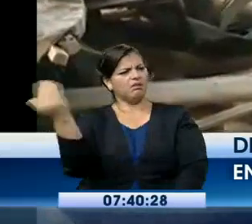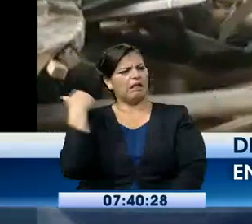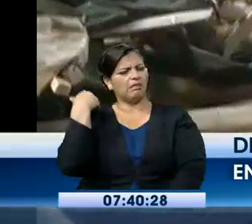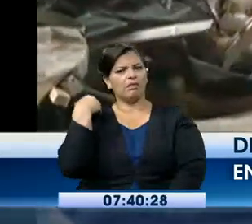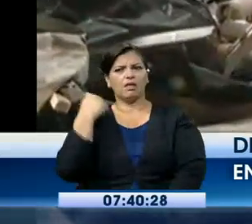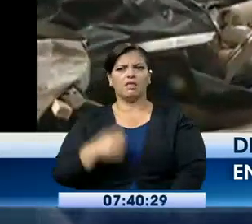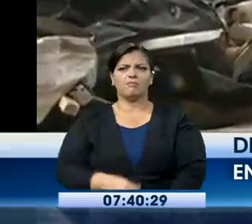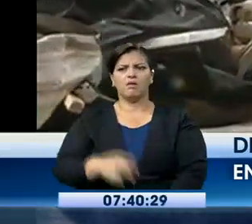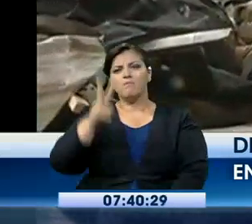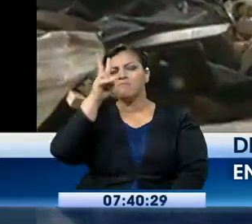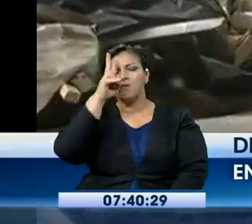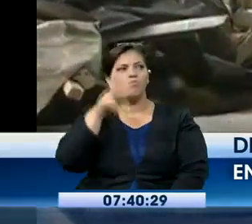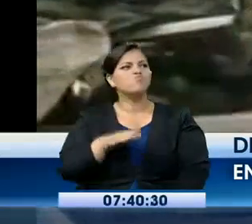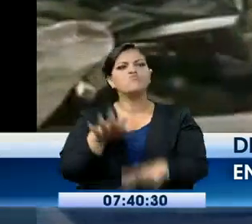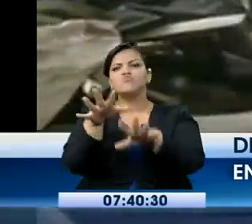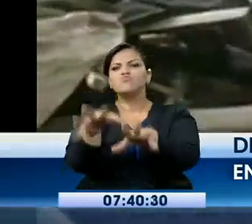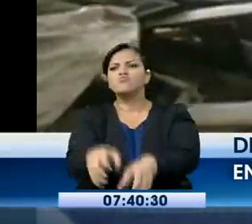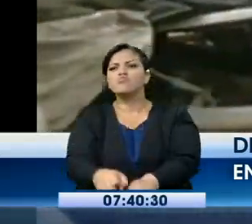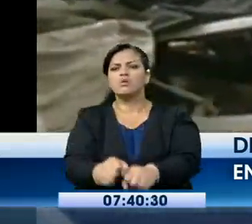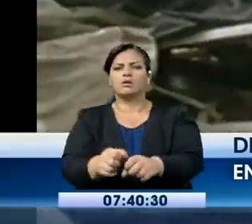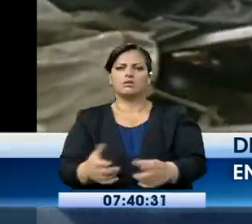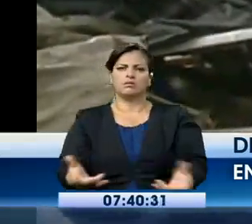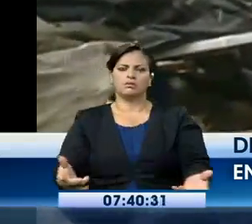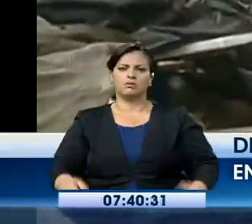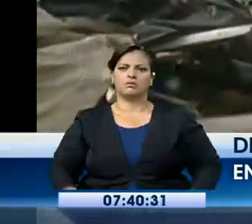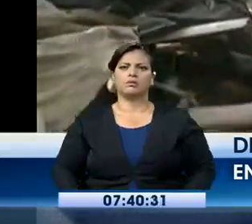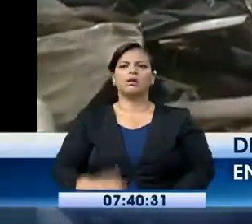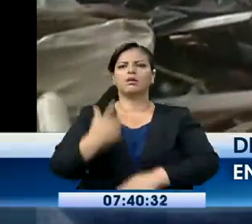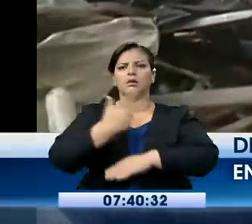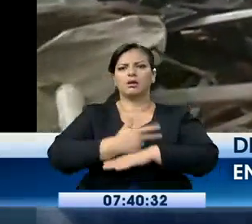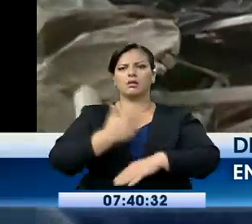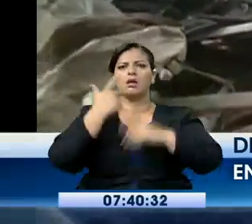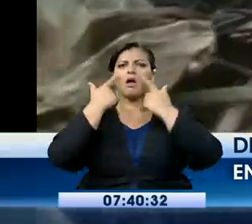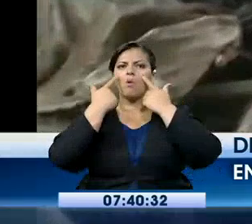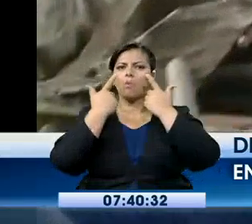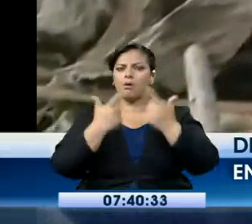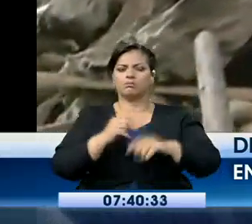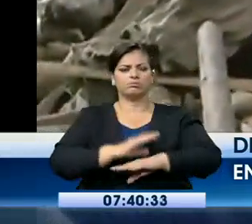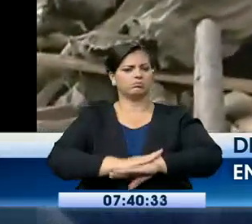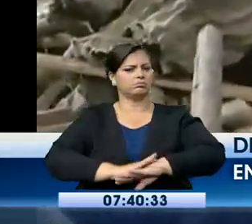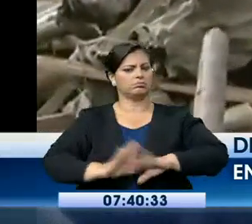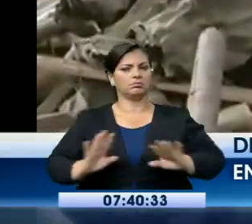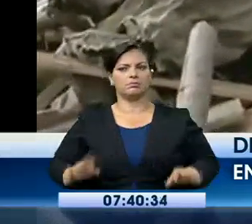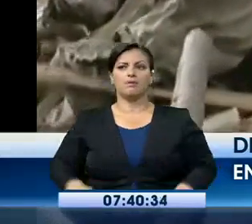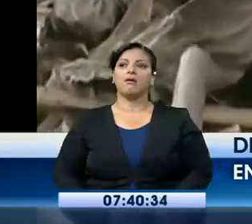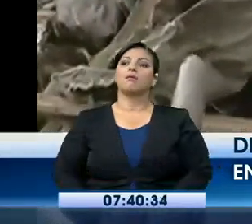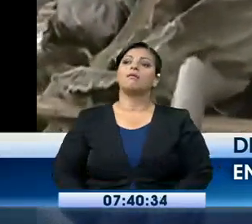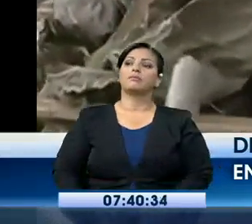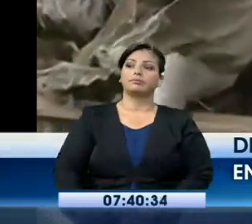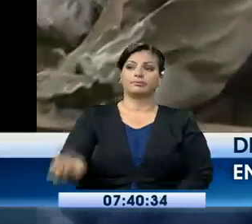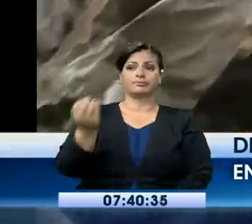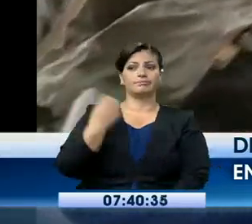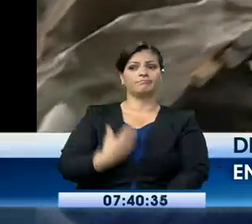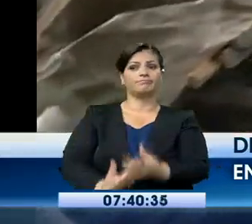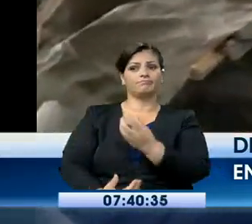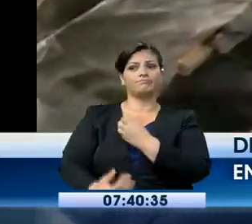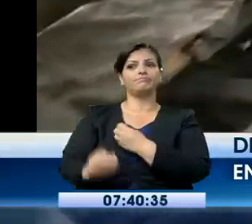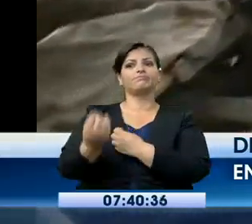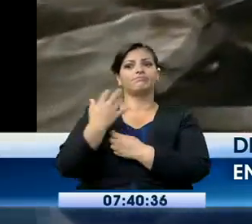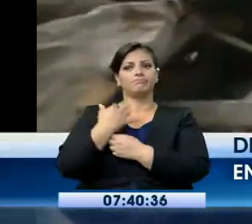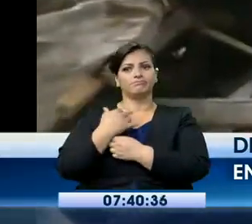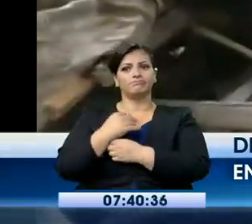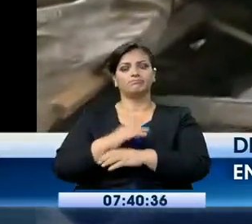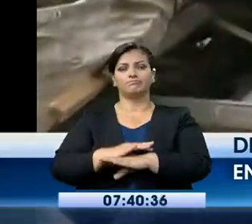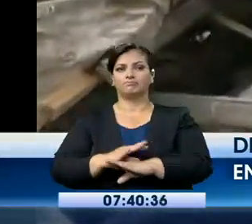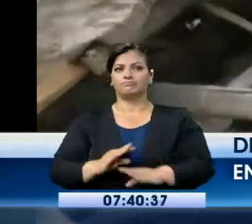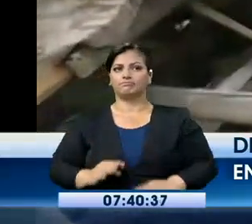avivato. Ajá. Solo 3 días tenían aquí. Sí, 3 días nada más. Okay. Perfecto. Versiones por parte de quienes formaban parte